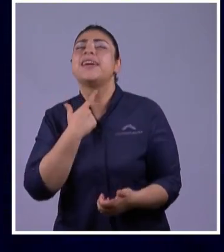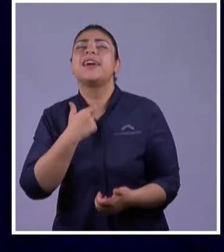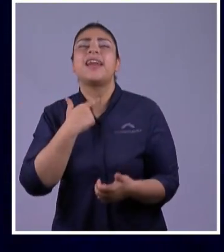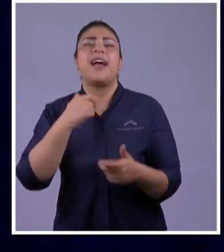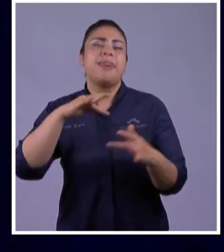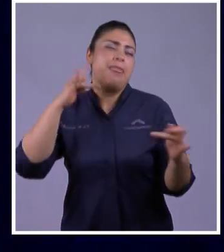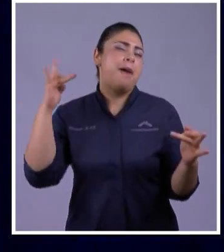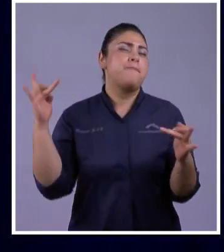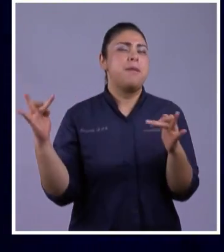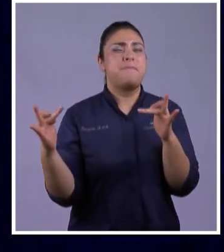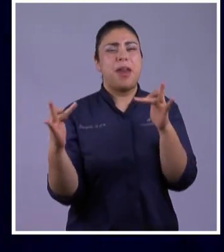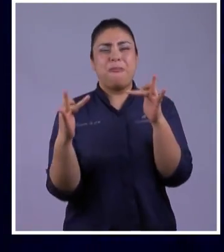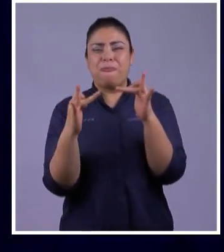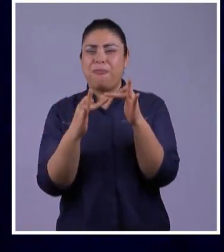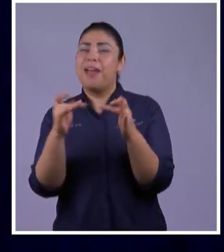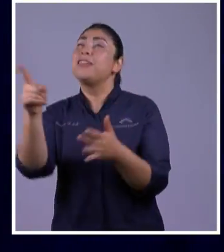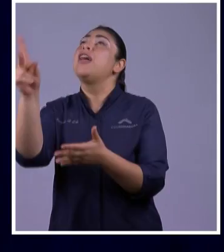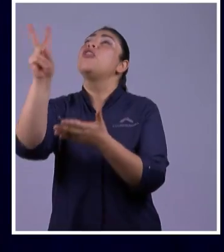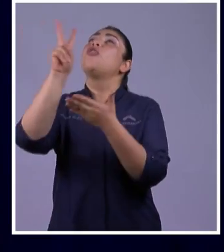Si